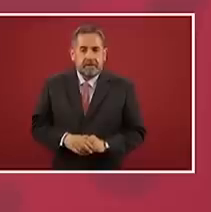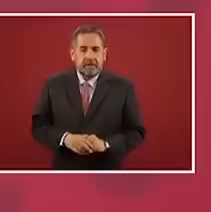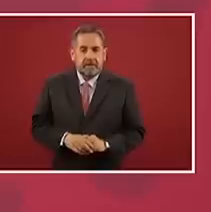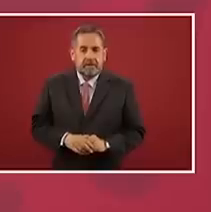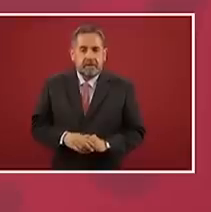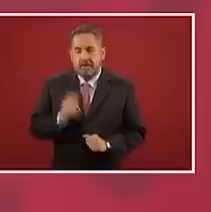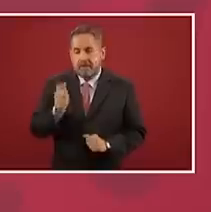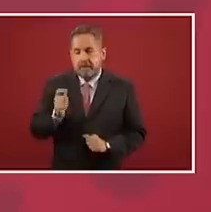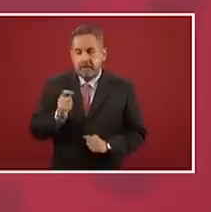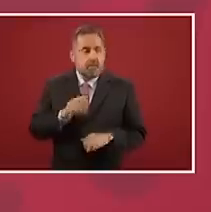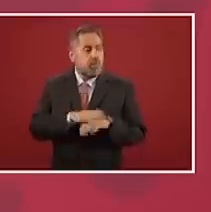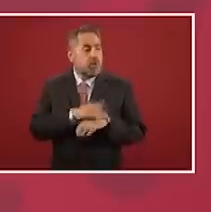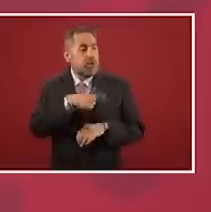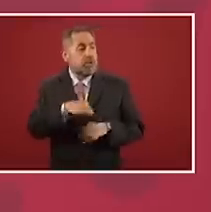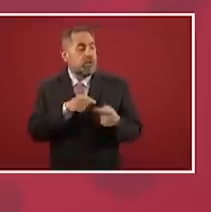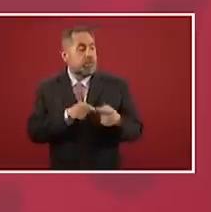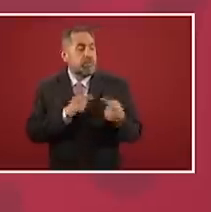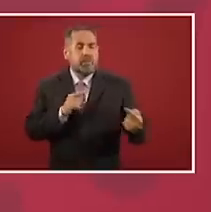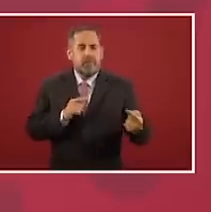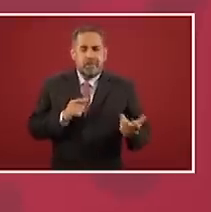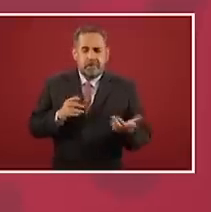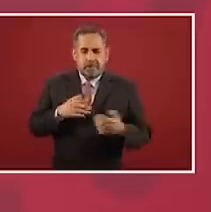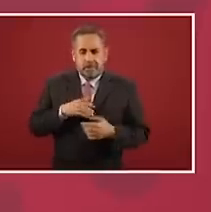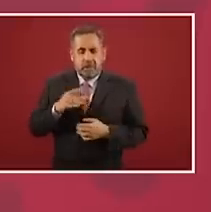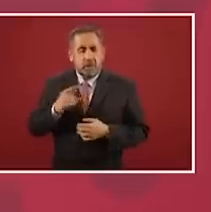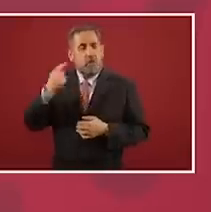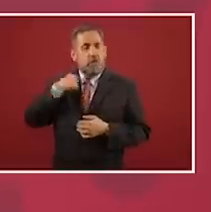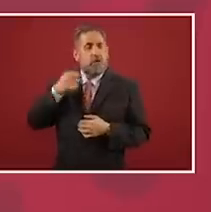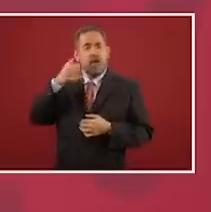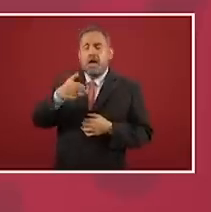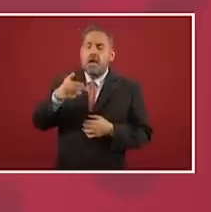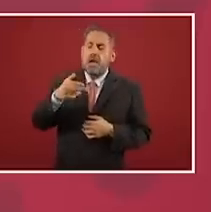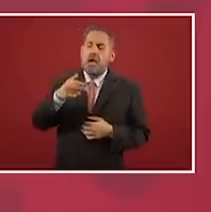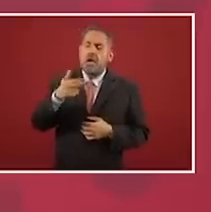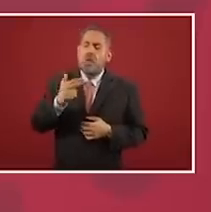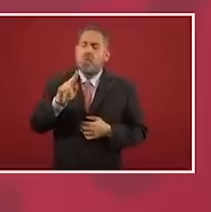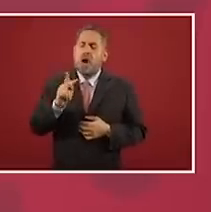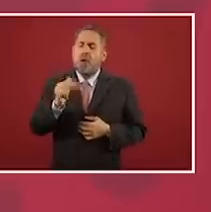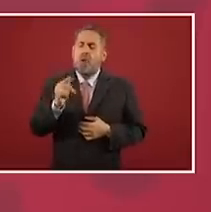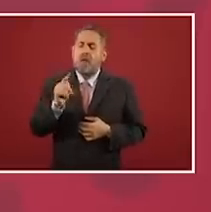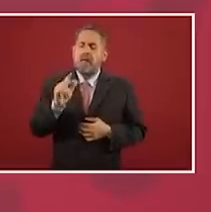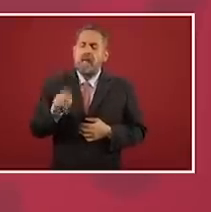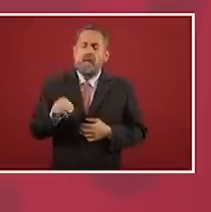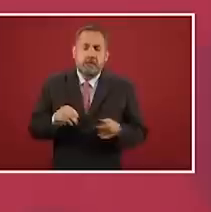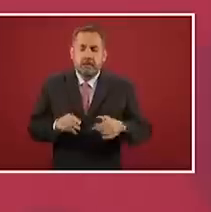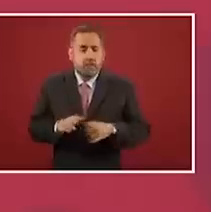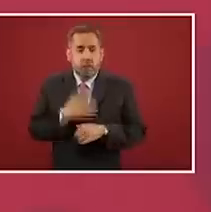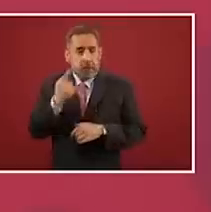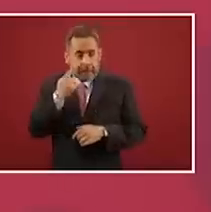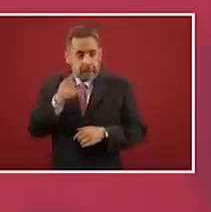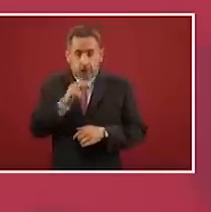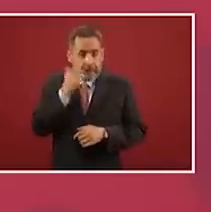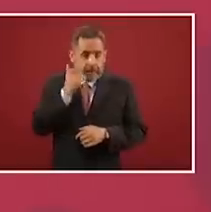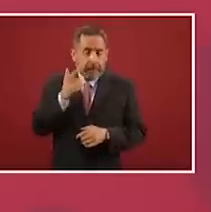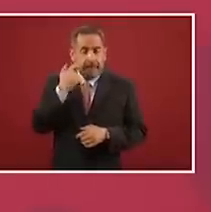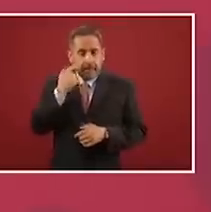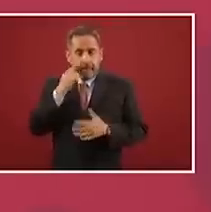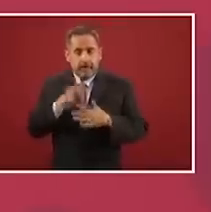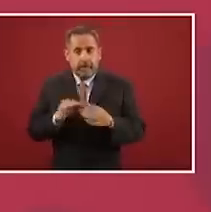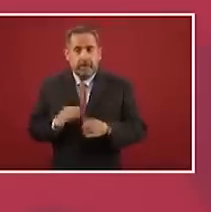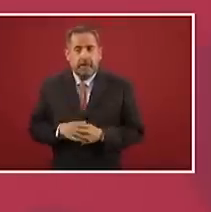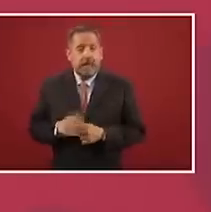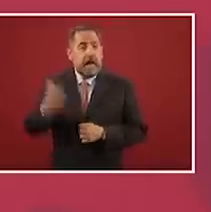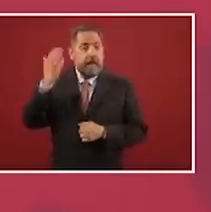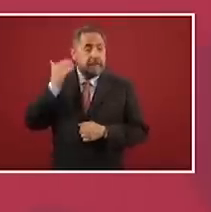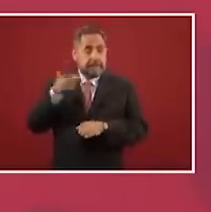¿Por qué se oponen? Ahora estuve en Pahuatlán, porque estos señores que dieron